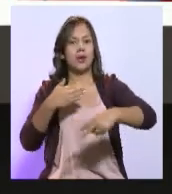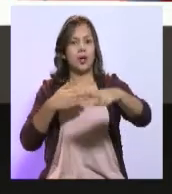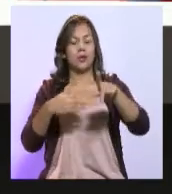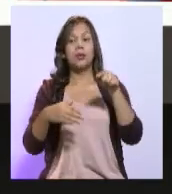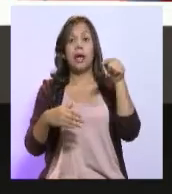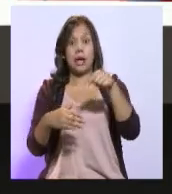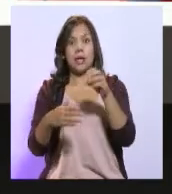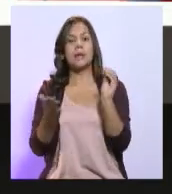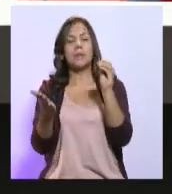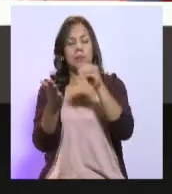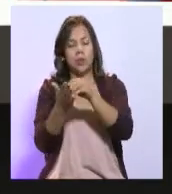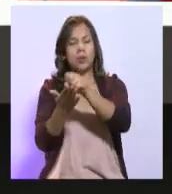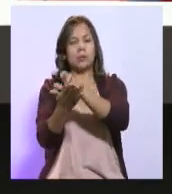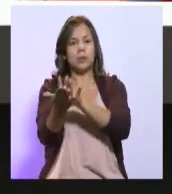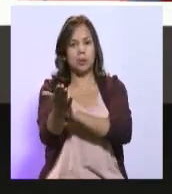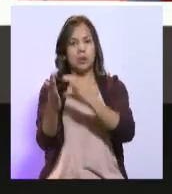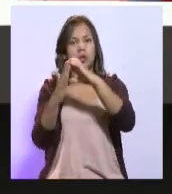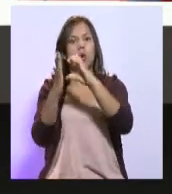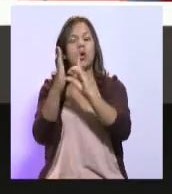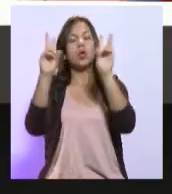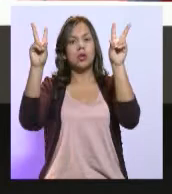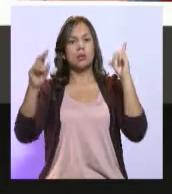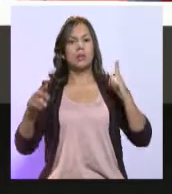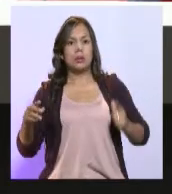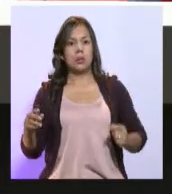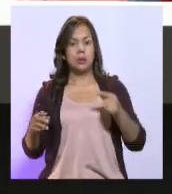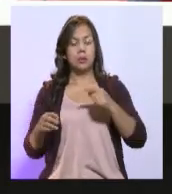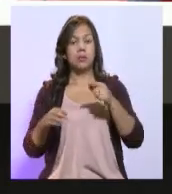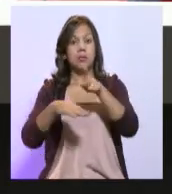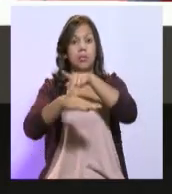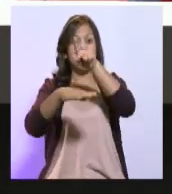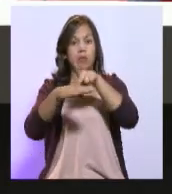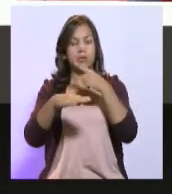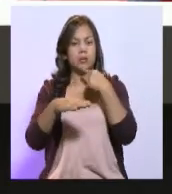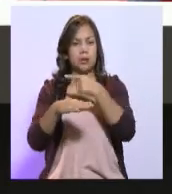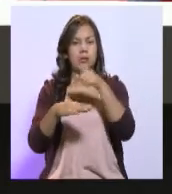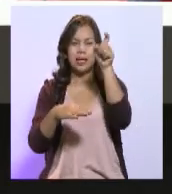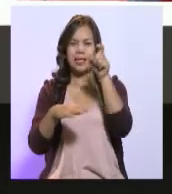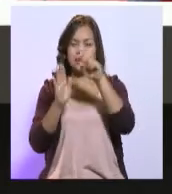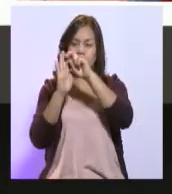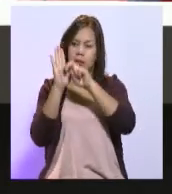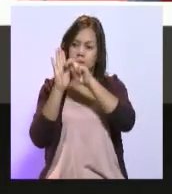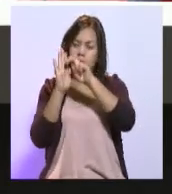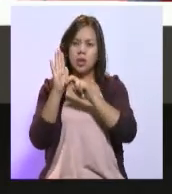Salud. Expertas en la materia consideran necesario que la normativa visibilice todo